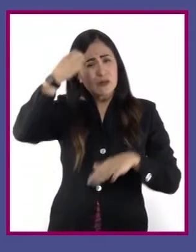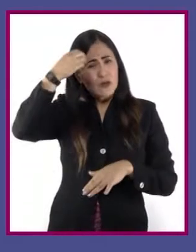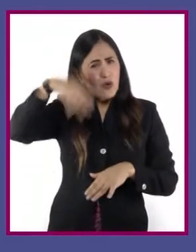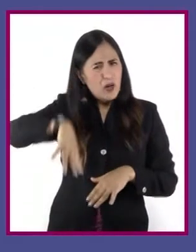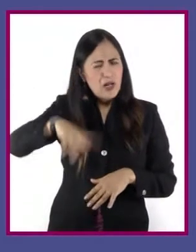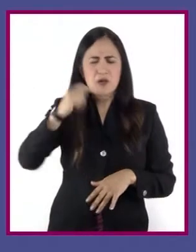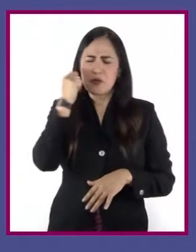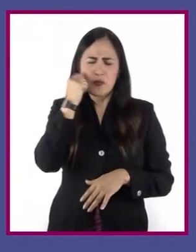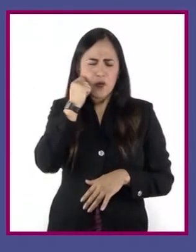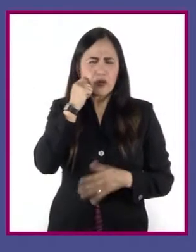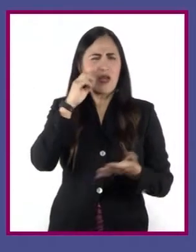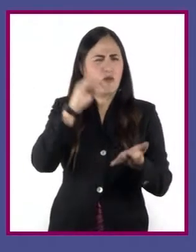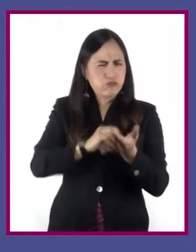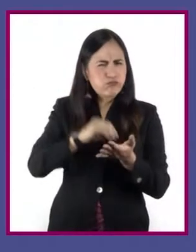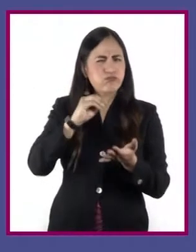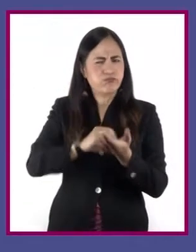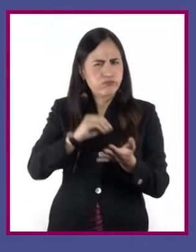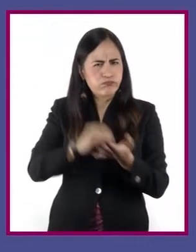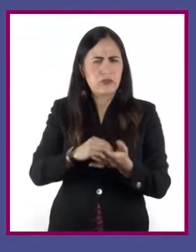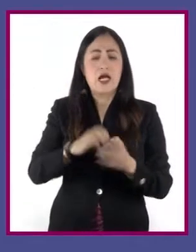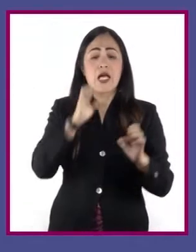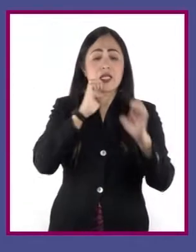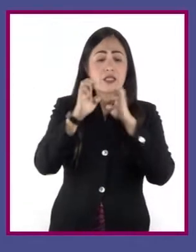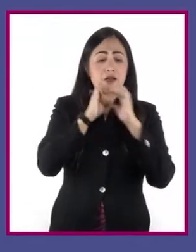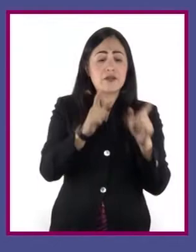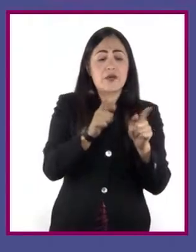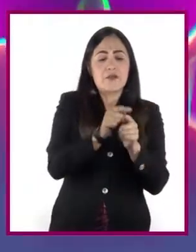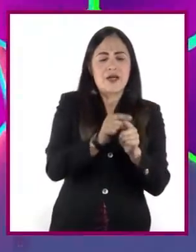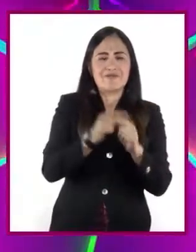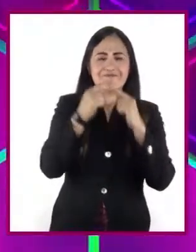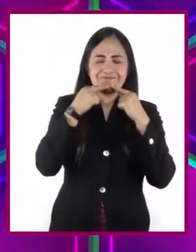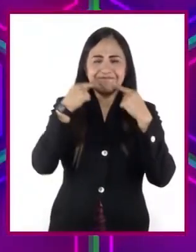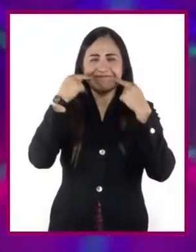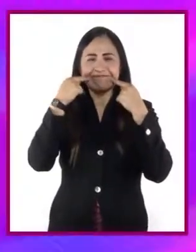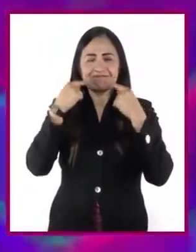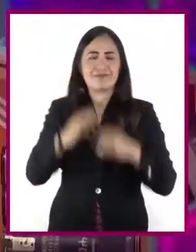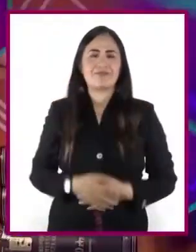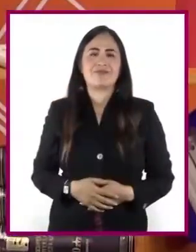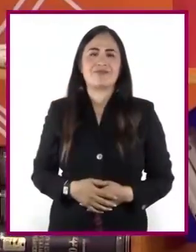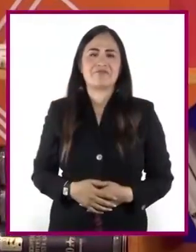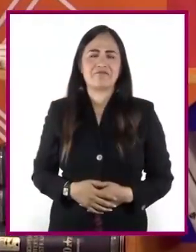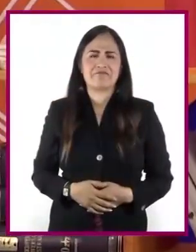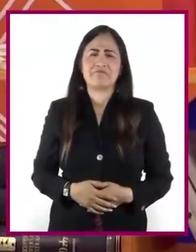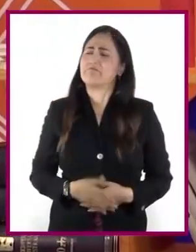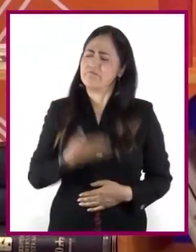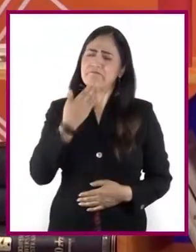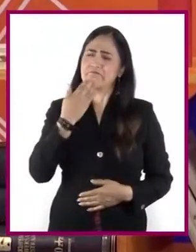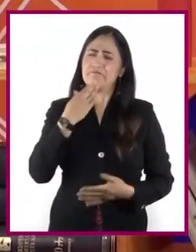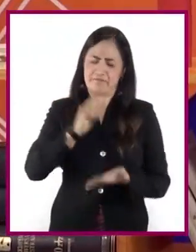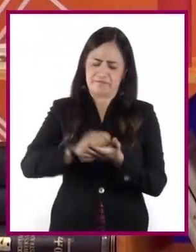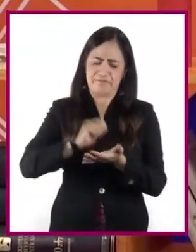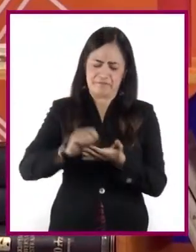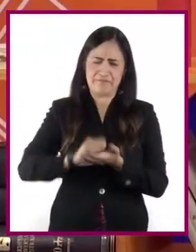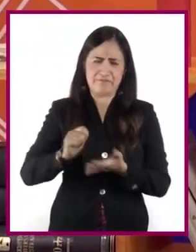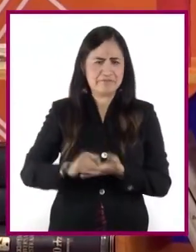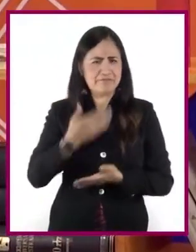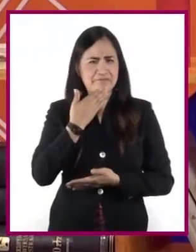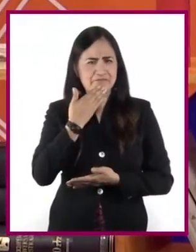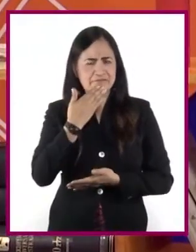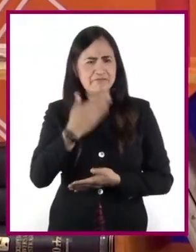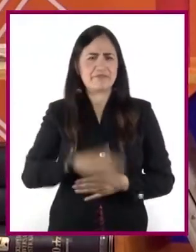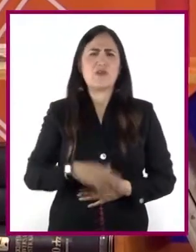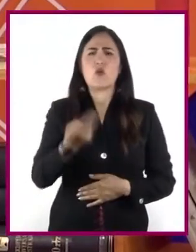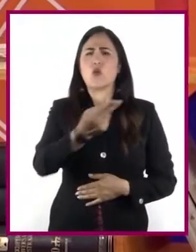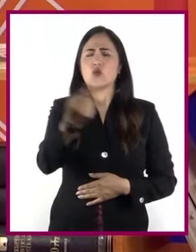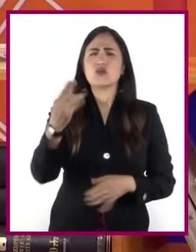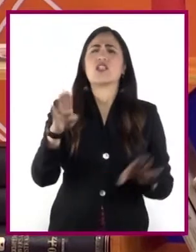de ser constantes. Y cierra la entrevista sonriendo. Me gusta tu borrador. ¿Y ustedes cómo